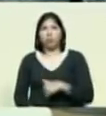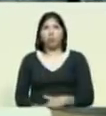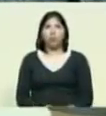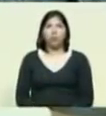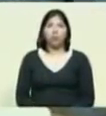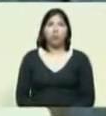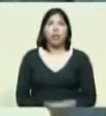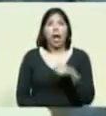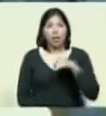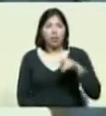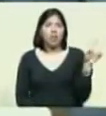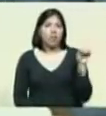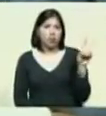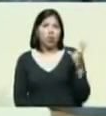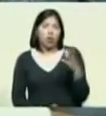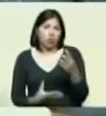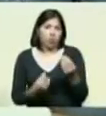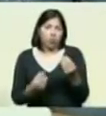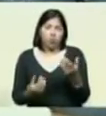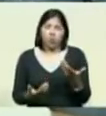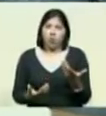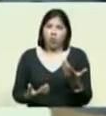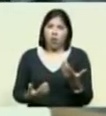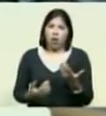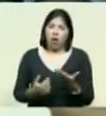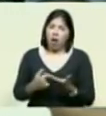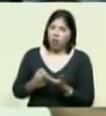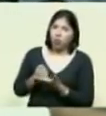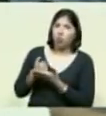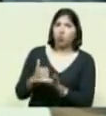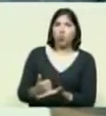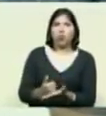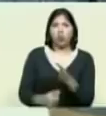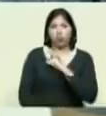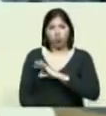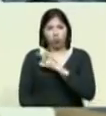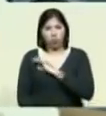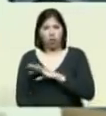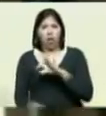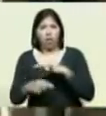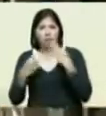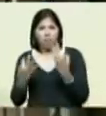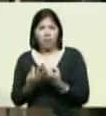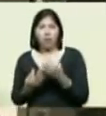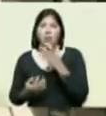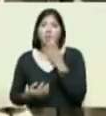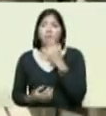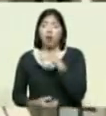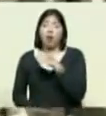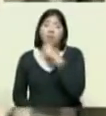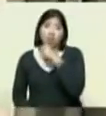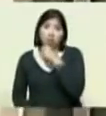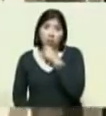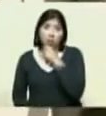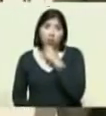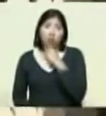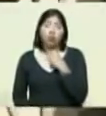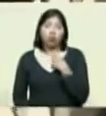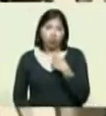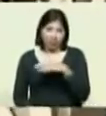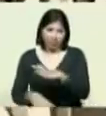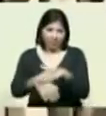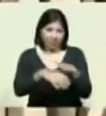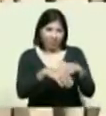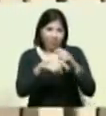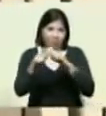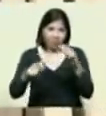hay bastante consideración y protección a la gente de tercera edad. Le digo al pueblo venezolano